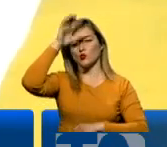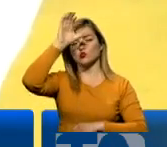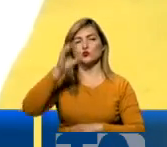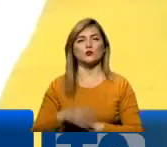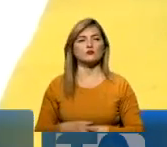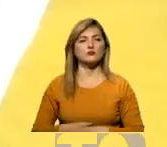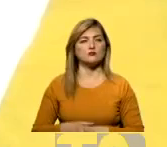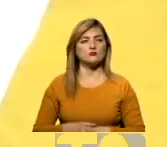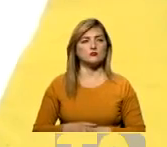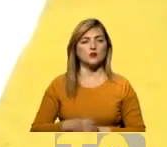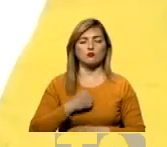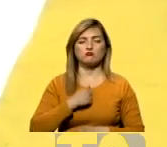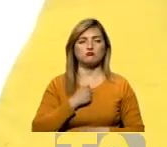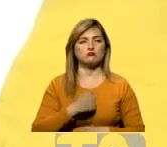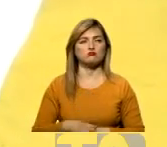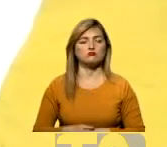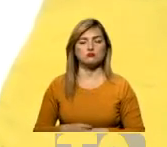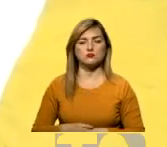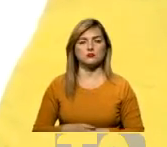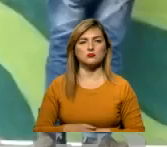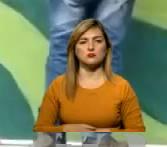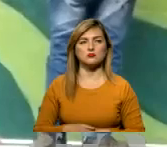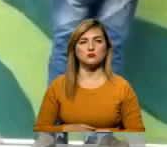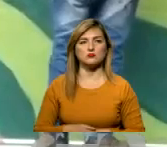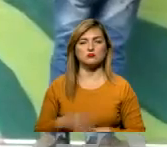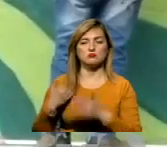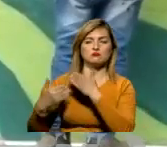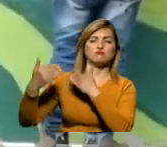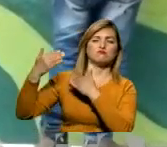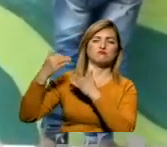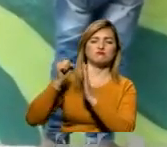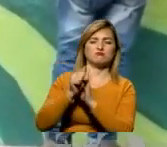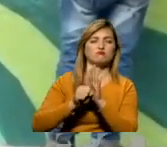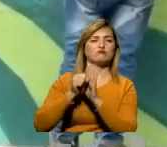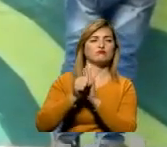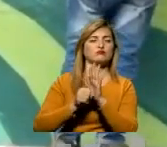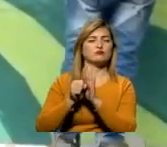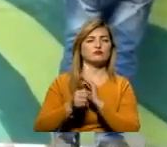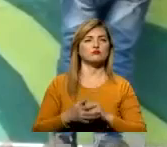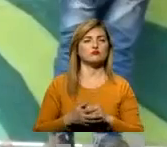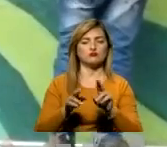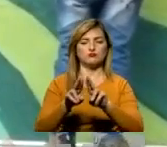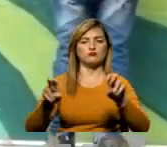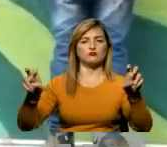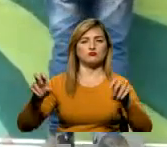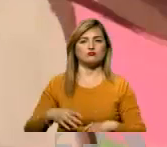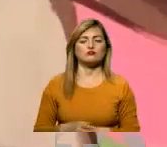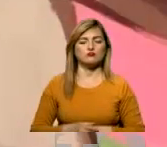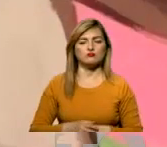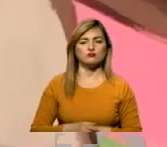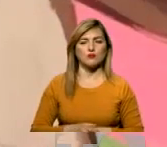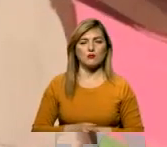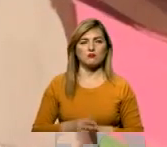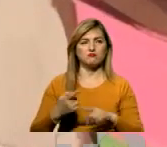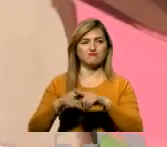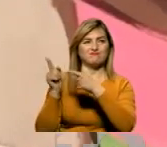de la cultura local y también con la ancestralidad, con símbolos como la naturaleza, los venados,